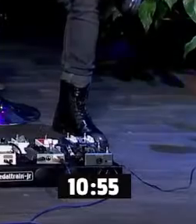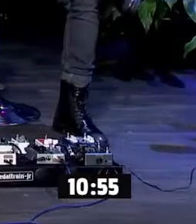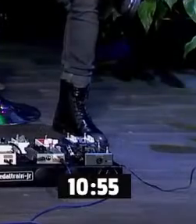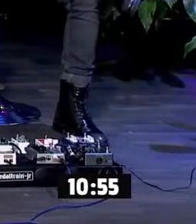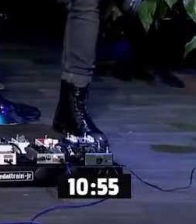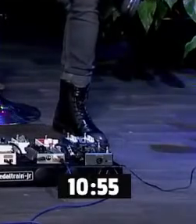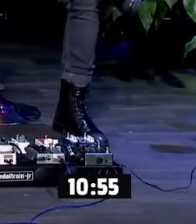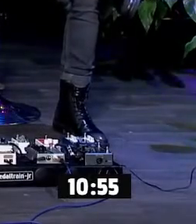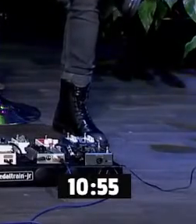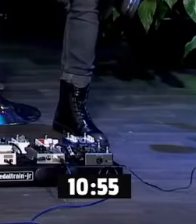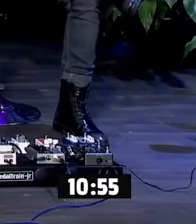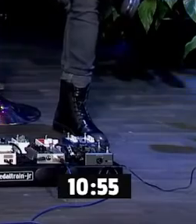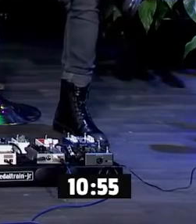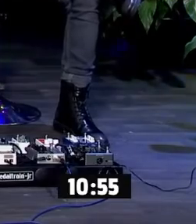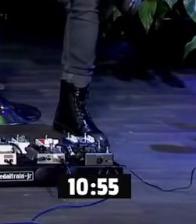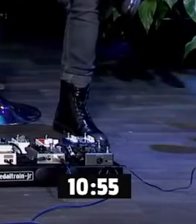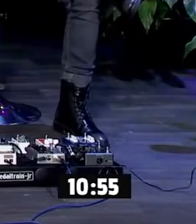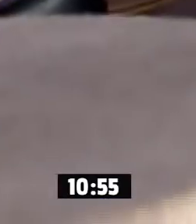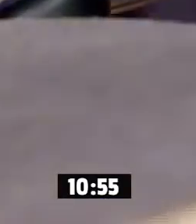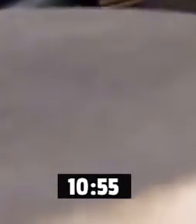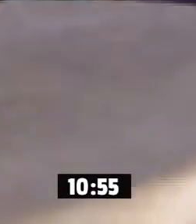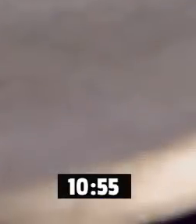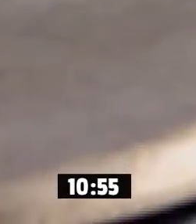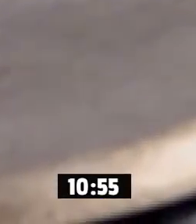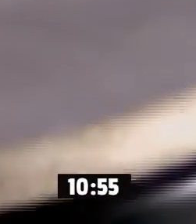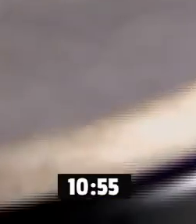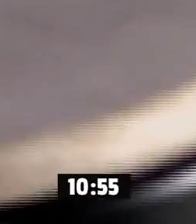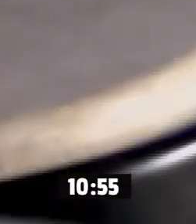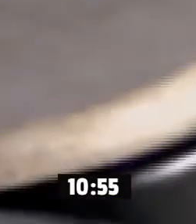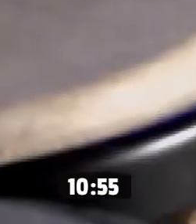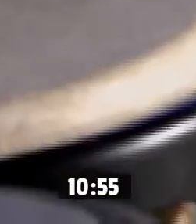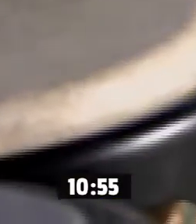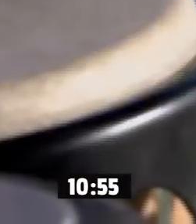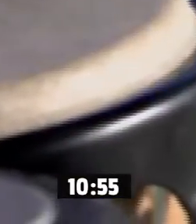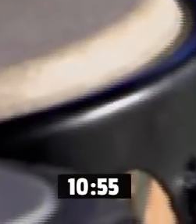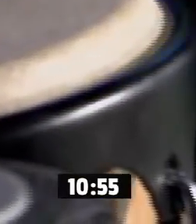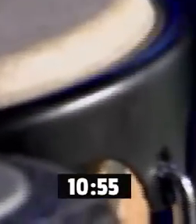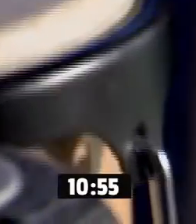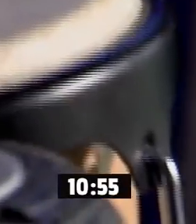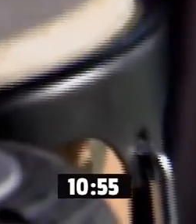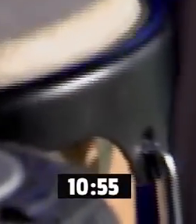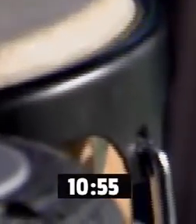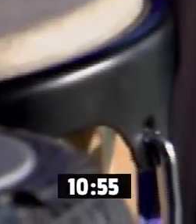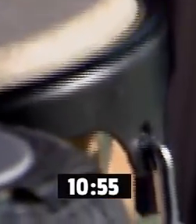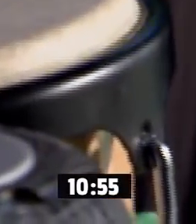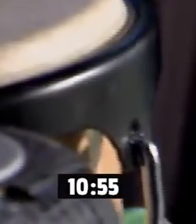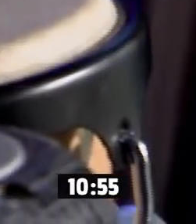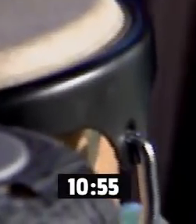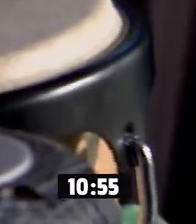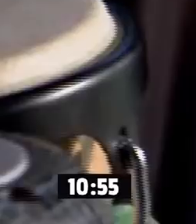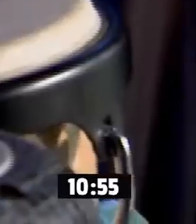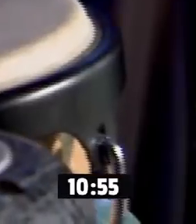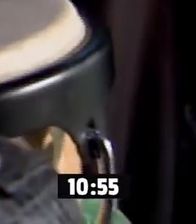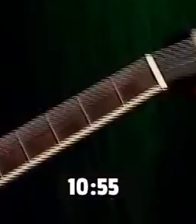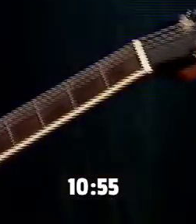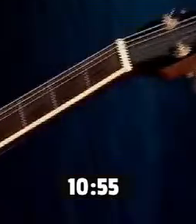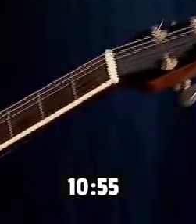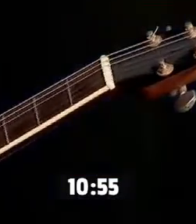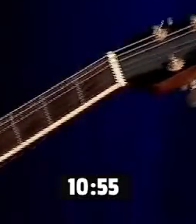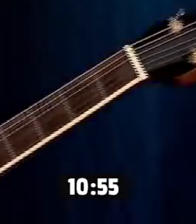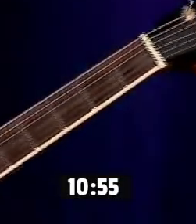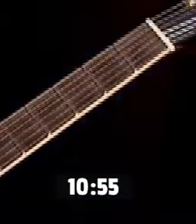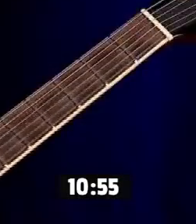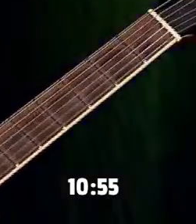murmurando con la boca cerrada. Voy buscando